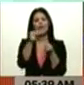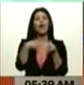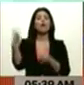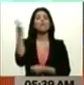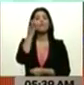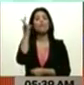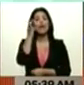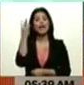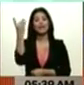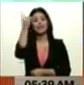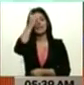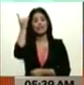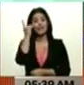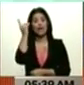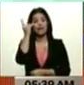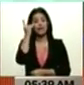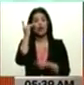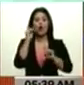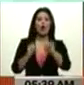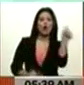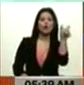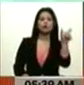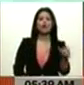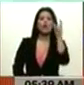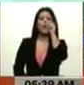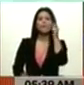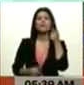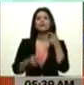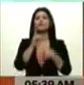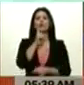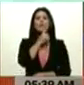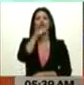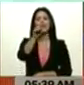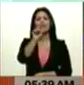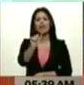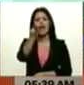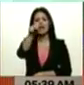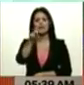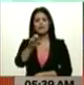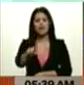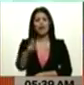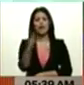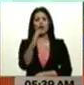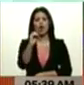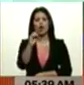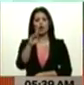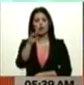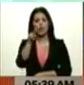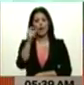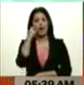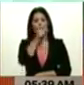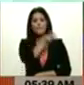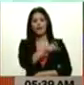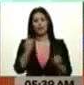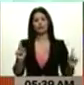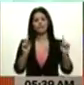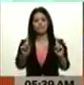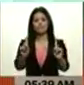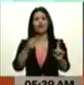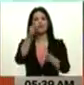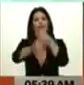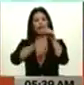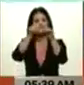nuestro compañero, a quien le damos la bienvenida a las 9 de la mañana. Daniel Córdoba va a estar hablando de ese tema, ¿no? Vamos a recordar un poco eso. Pero nosotros hoy vamos a hablar de